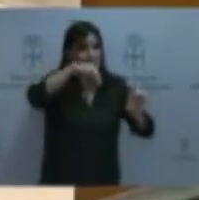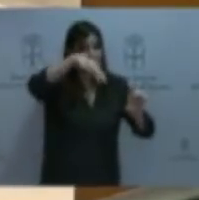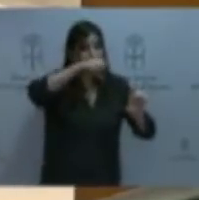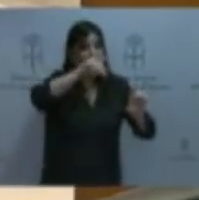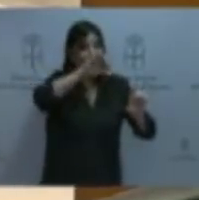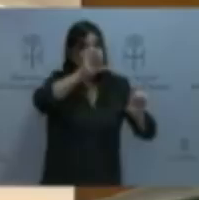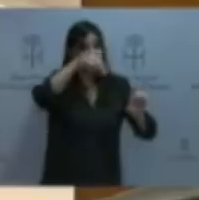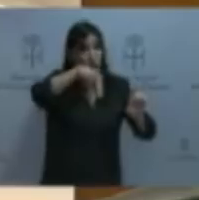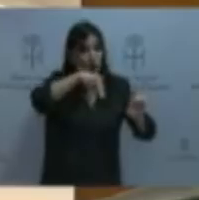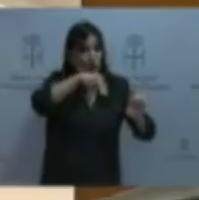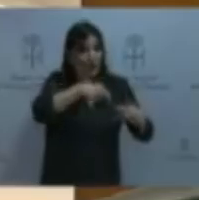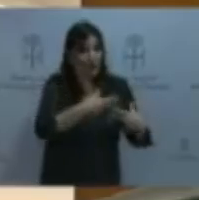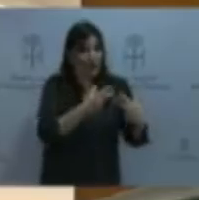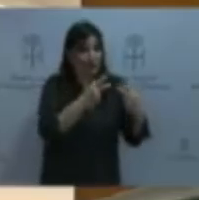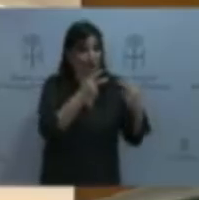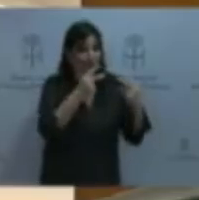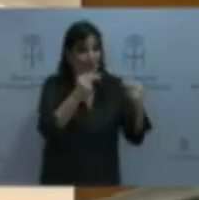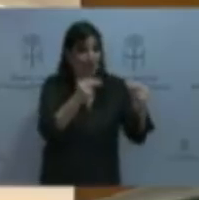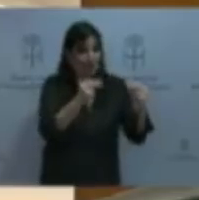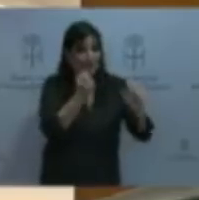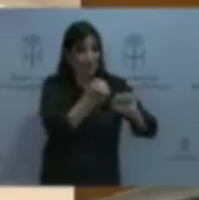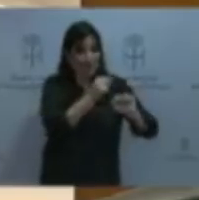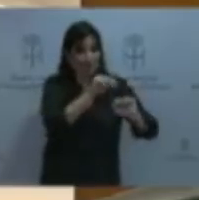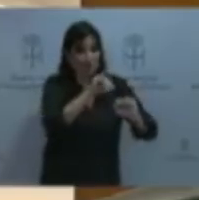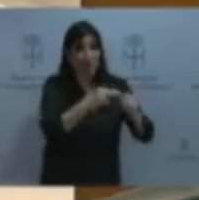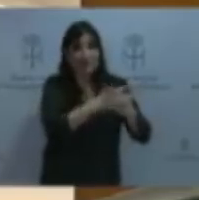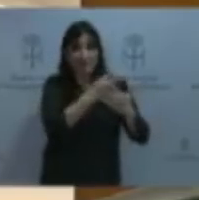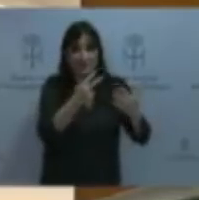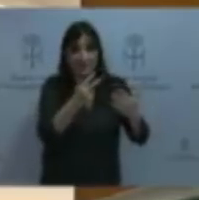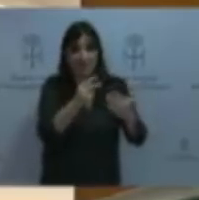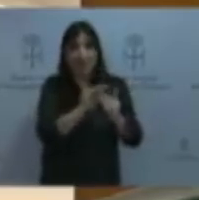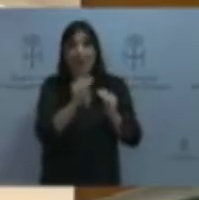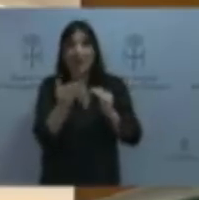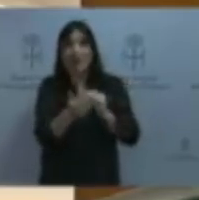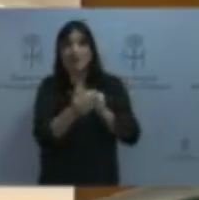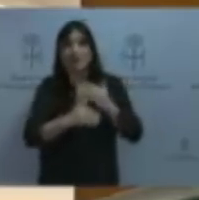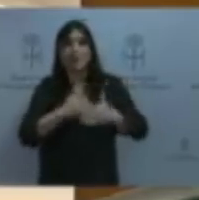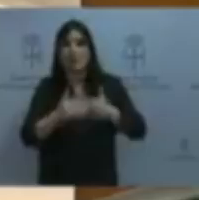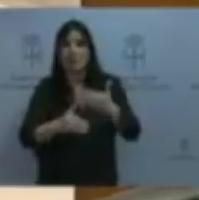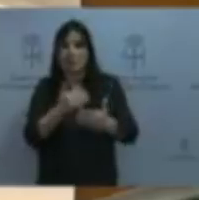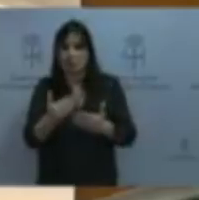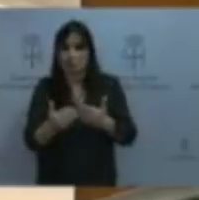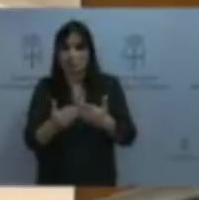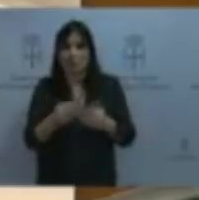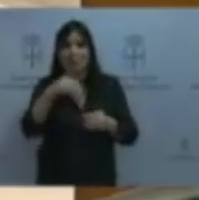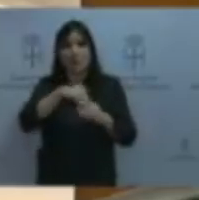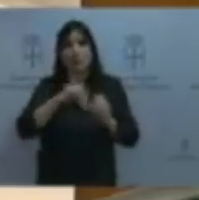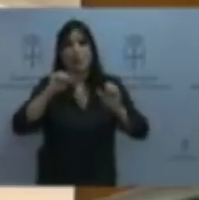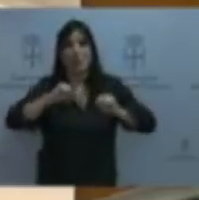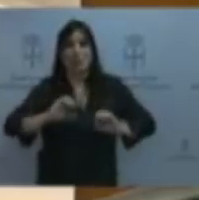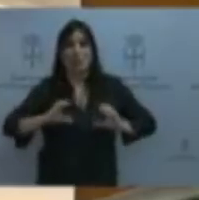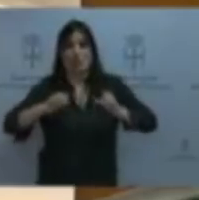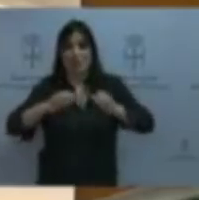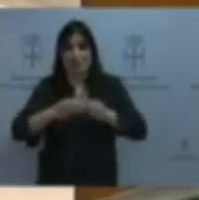diciembre de 2017 mediante un procedimiento regulado en el convenio colectivo de aplicación que incorporaba la